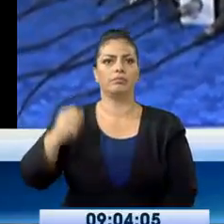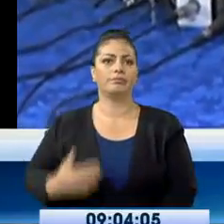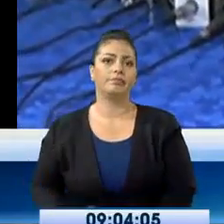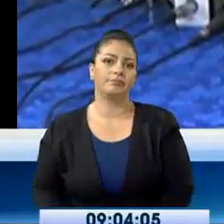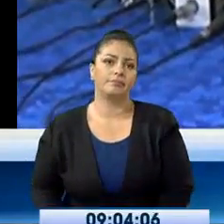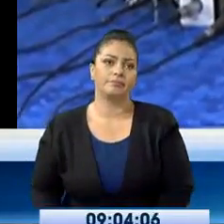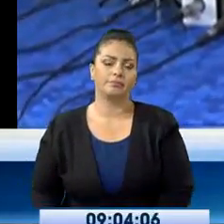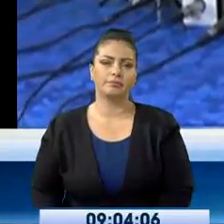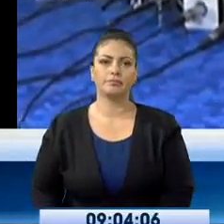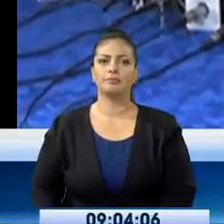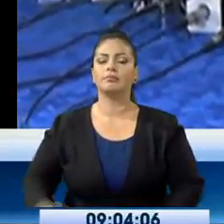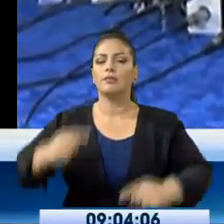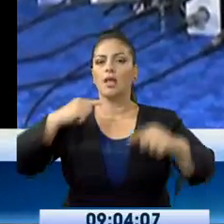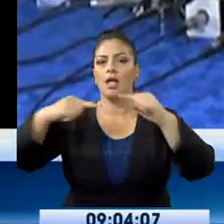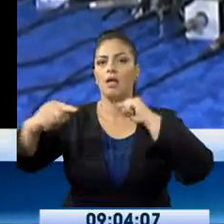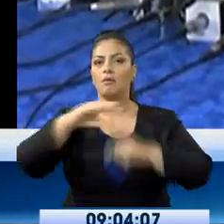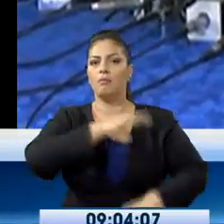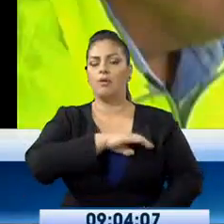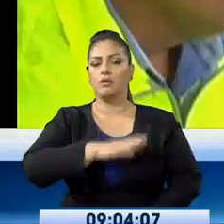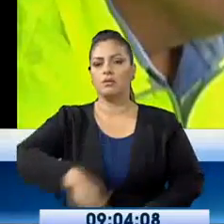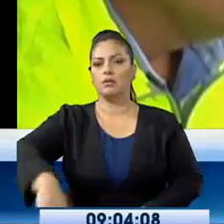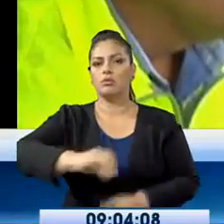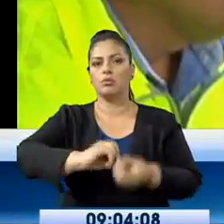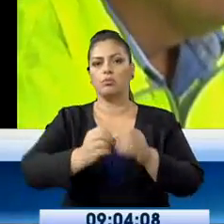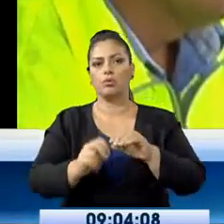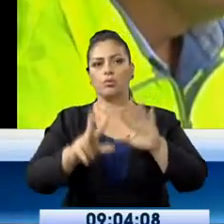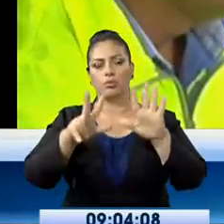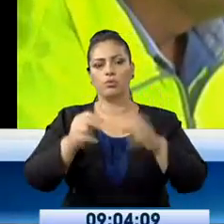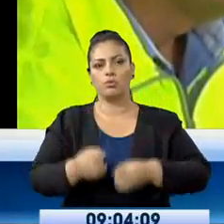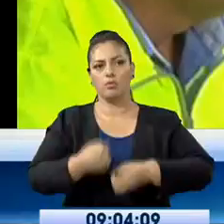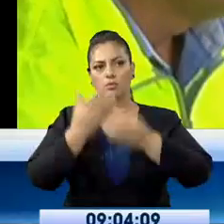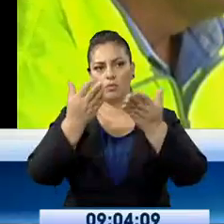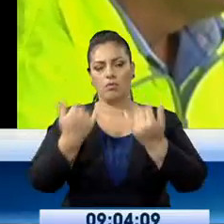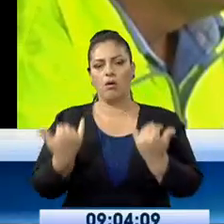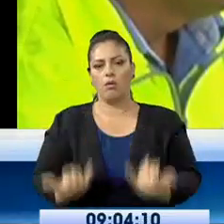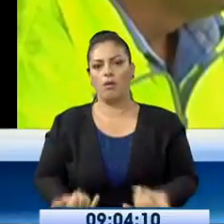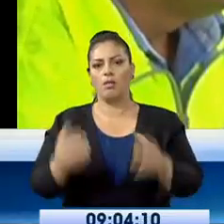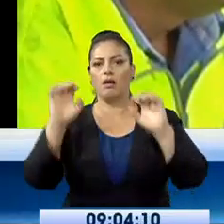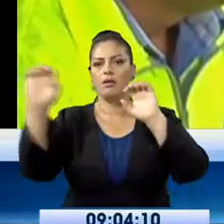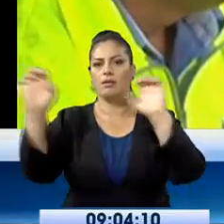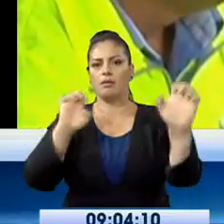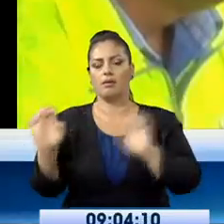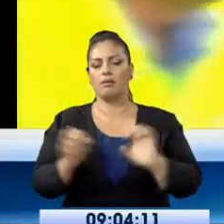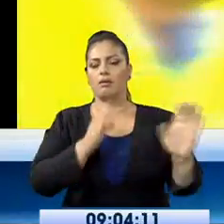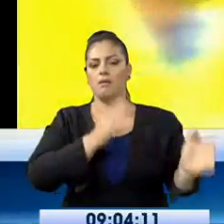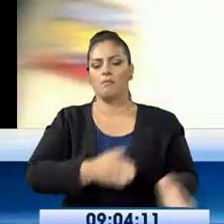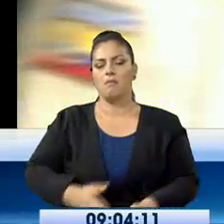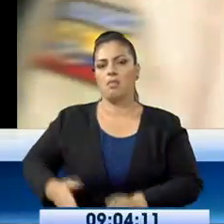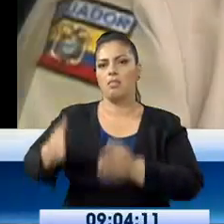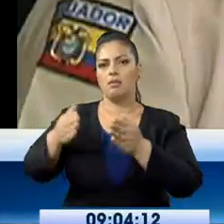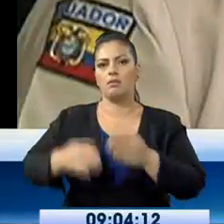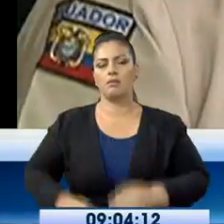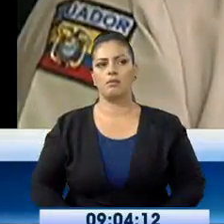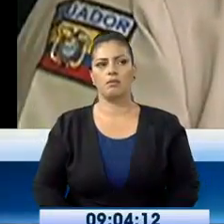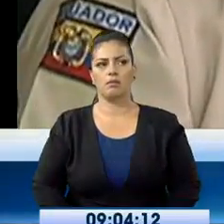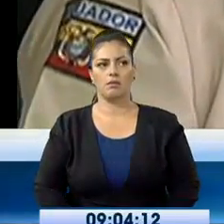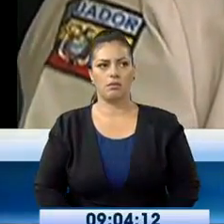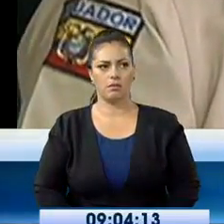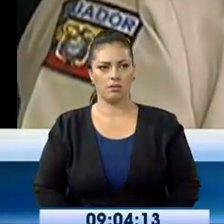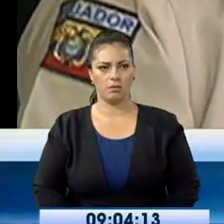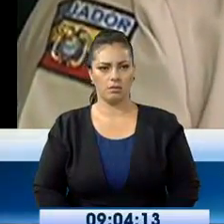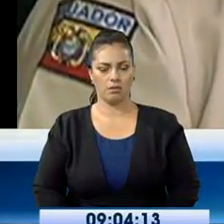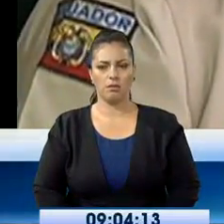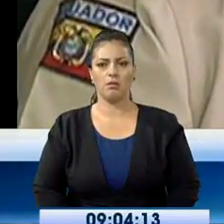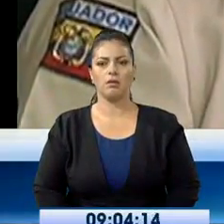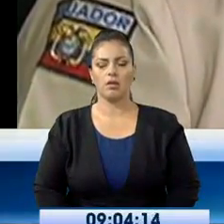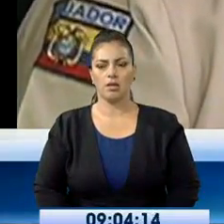zona 8, los últimos acontecimientos los ha obligado a diseñar una nueva estrategia. Vamos a buscar un mecanismo de